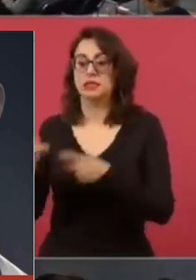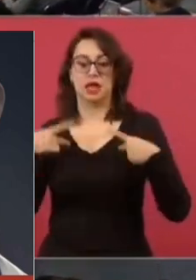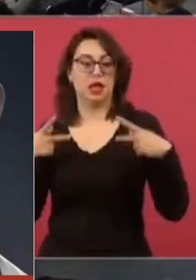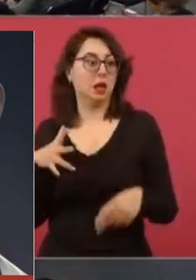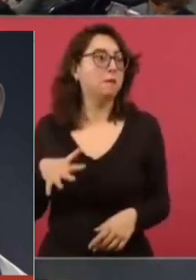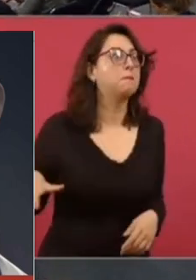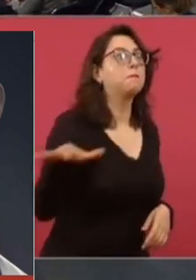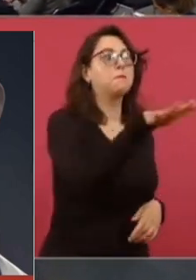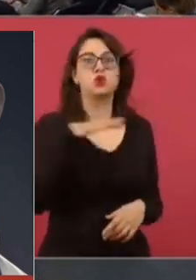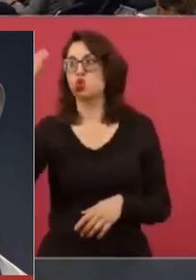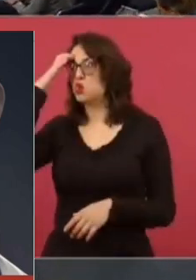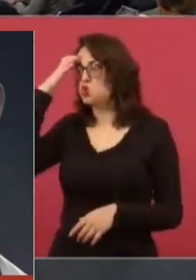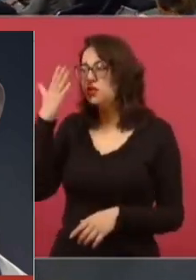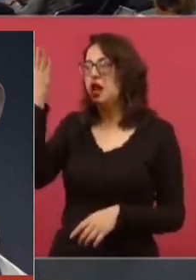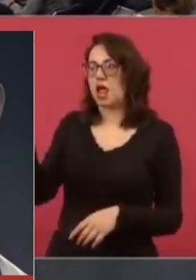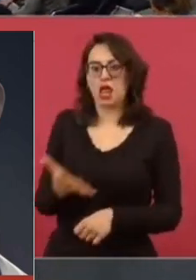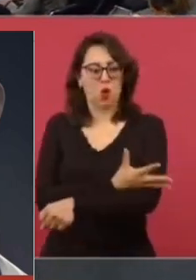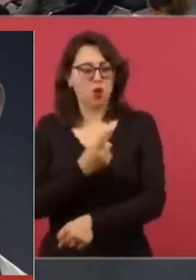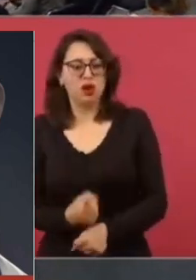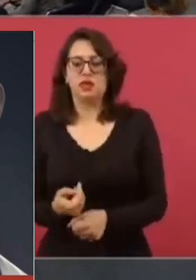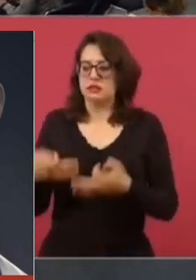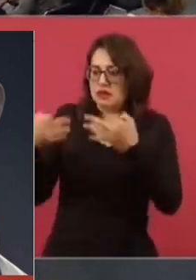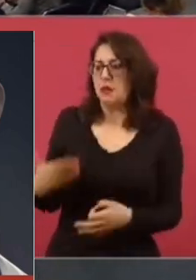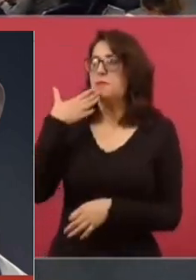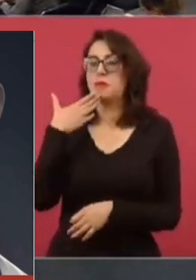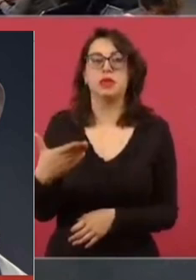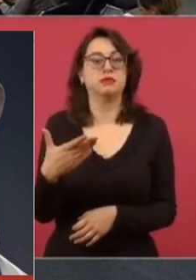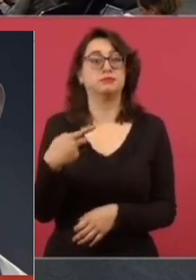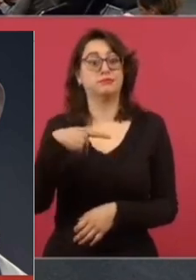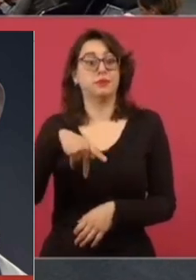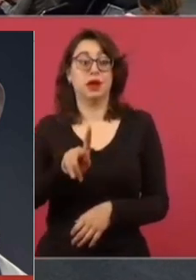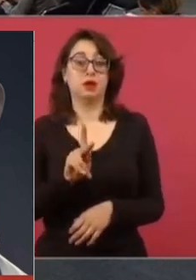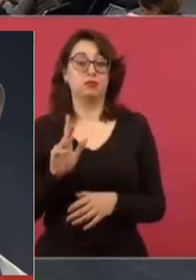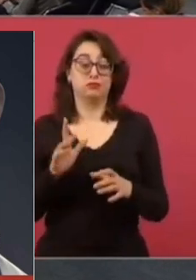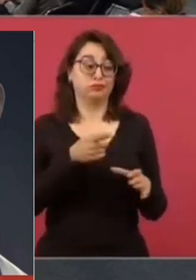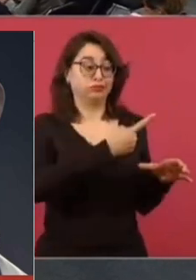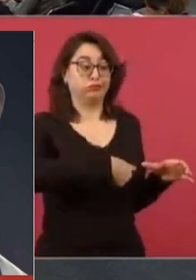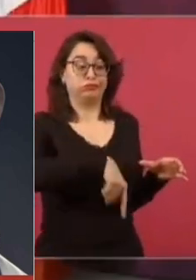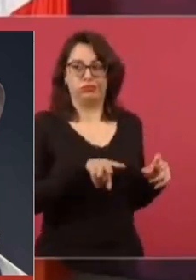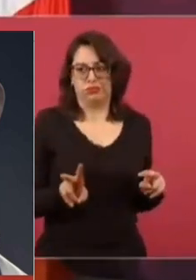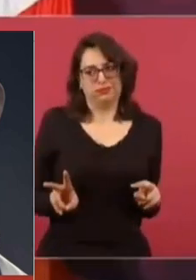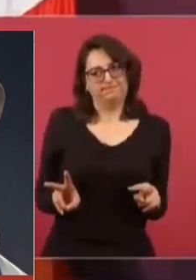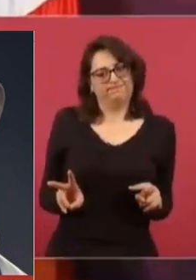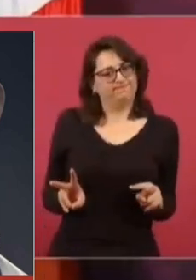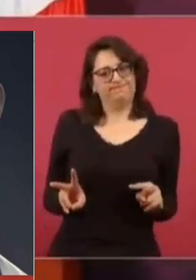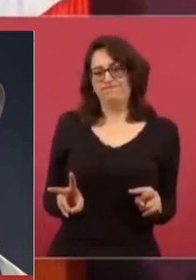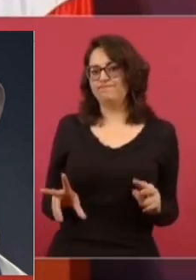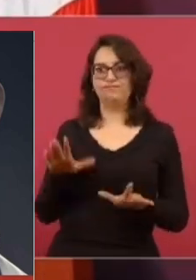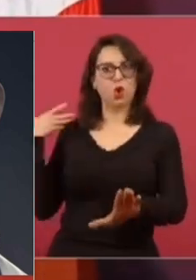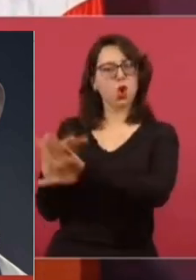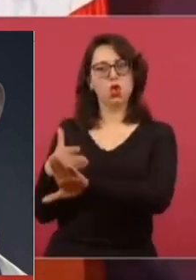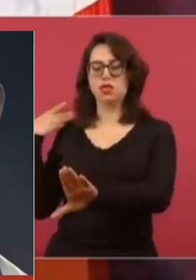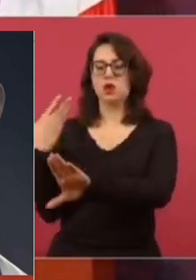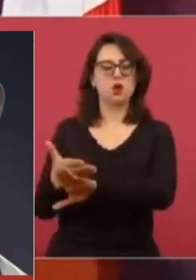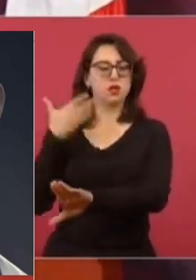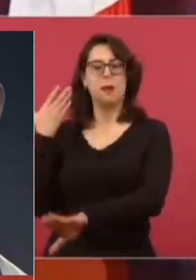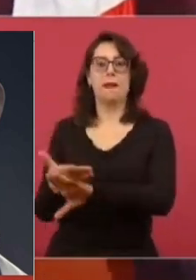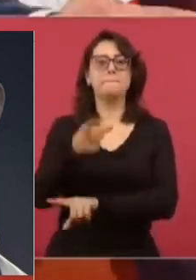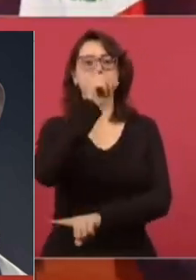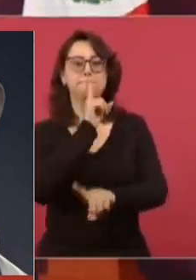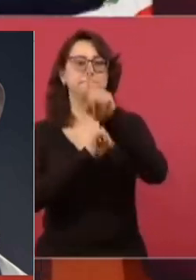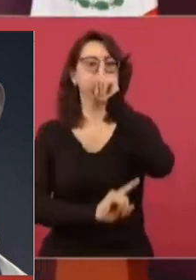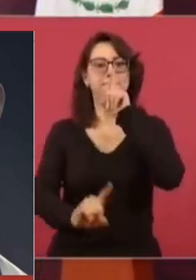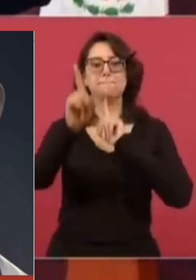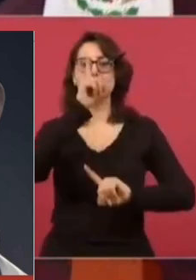por supuestamente un mal manejo en nóminas, puras mentiras. Es una mujer incorruptible. Si